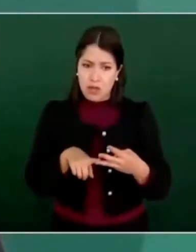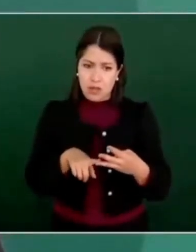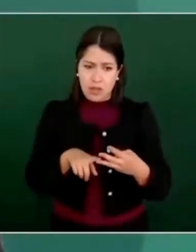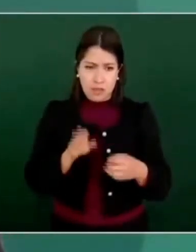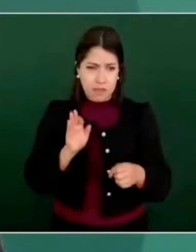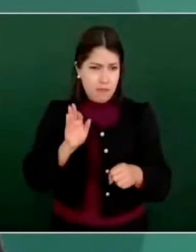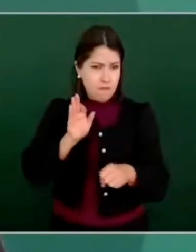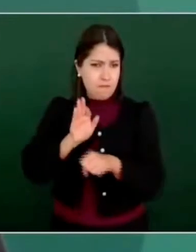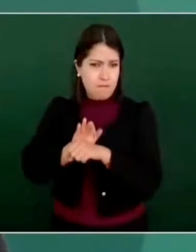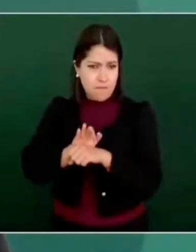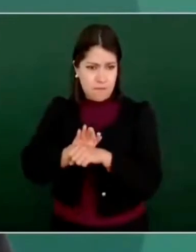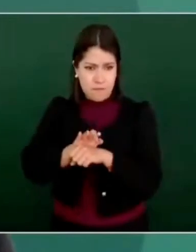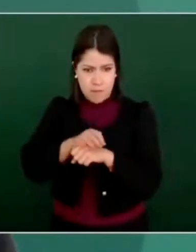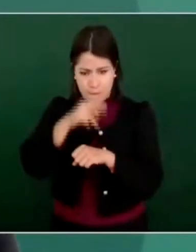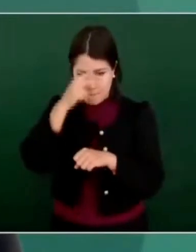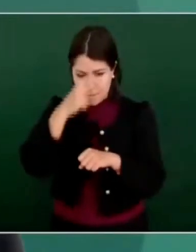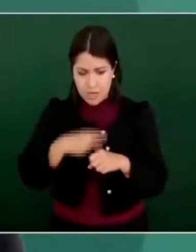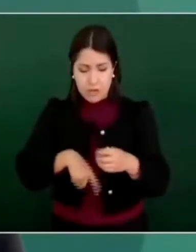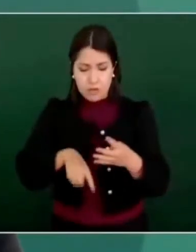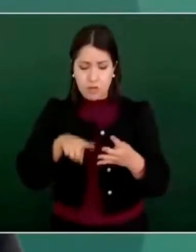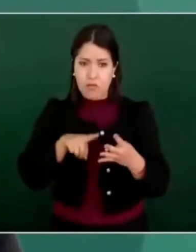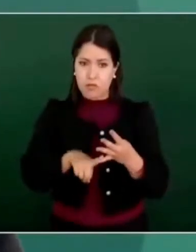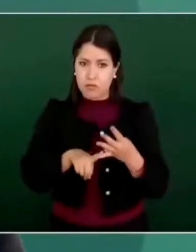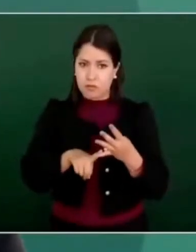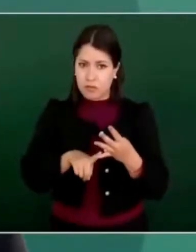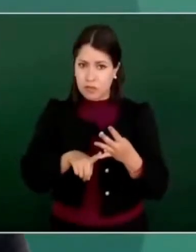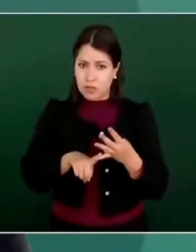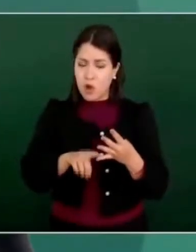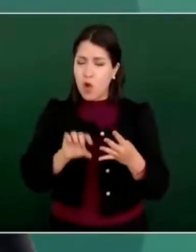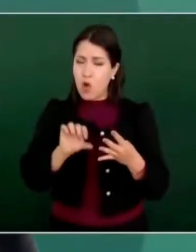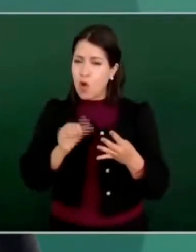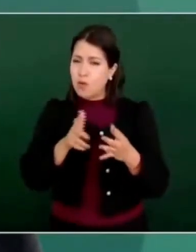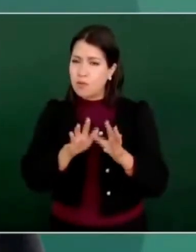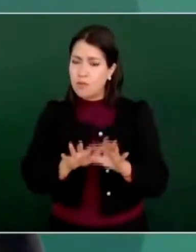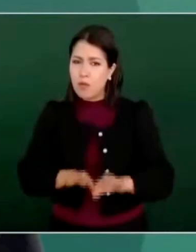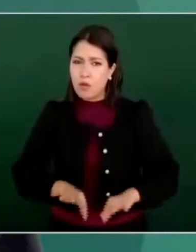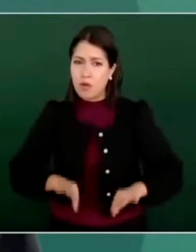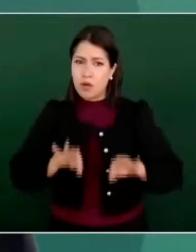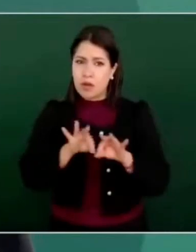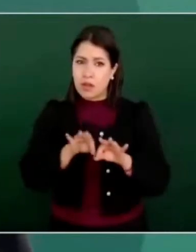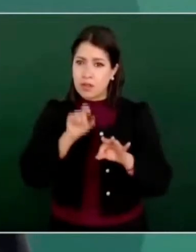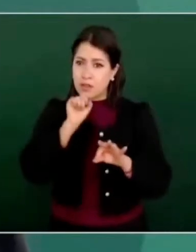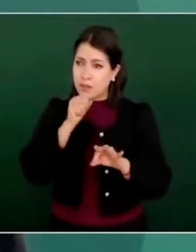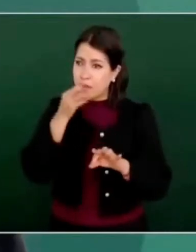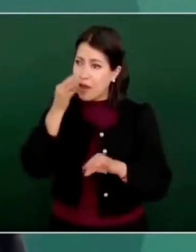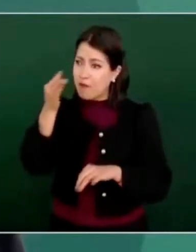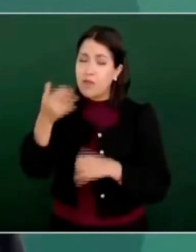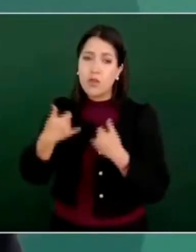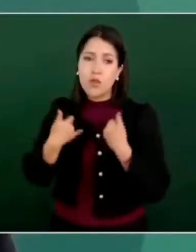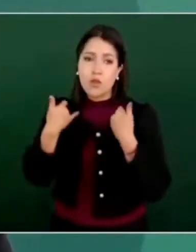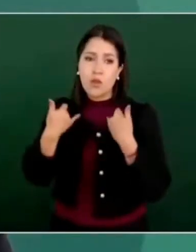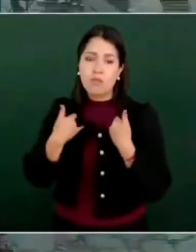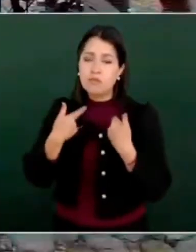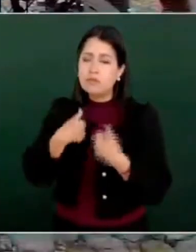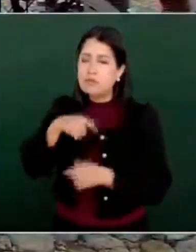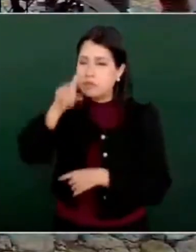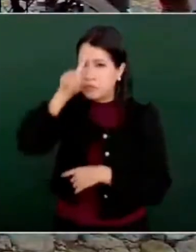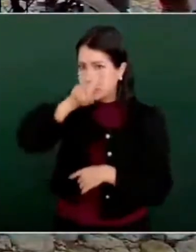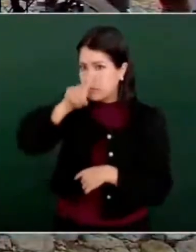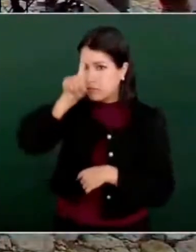patriota, y una virtud importantísima para los jóvenes también, una recomendación: